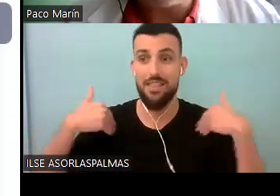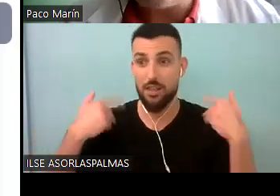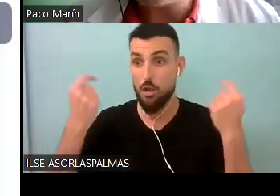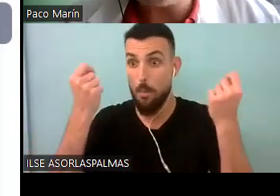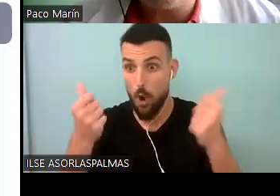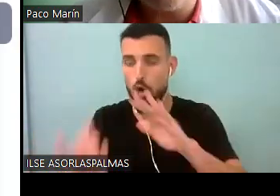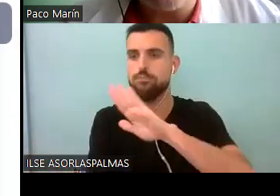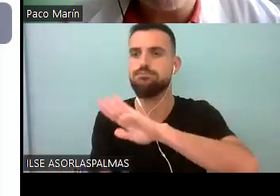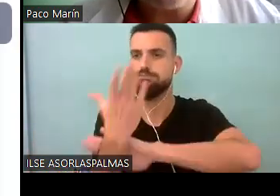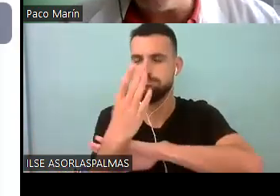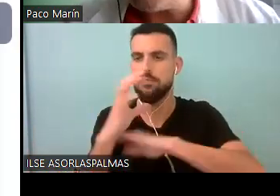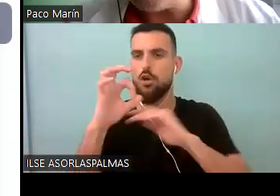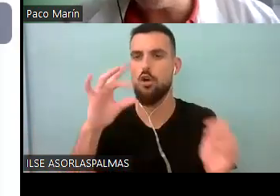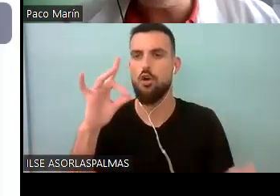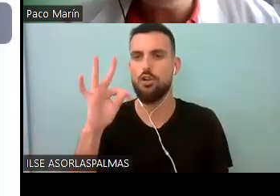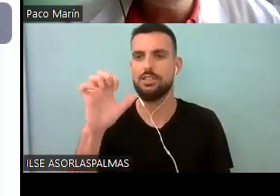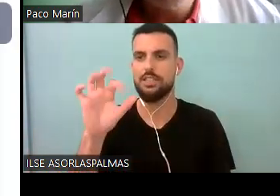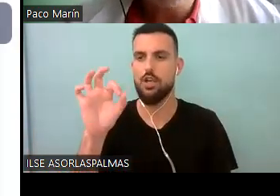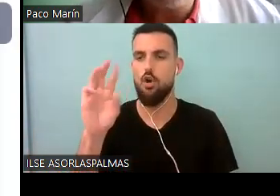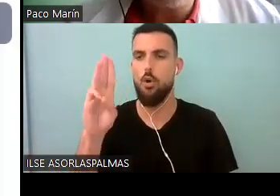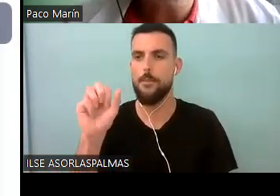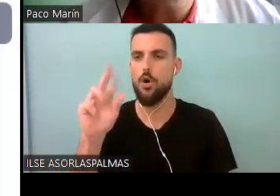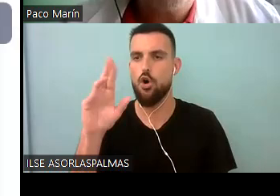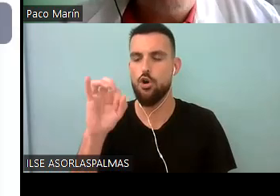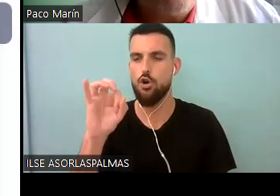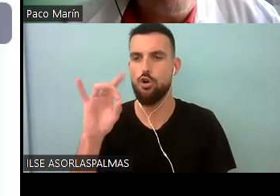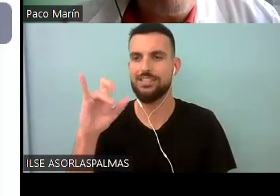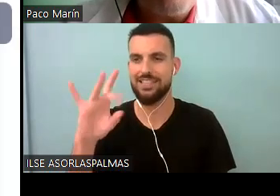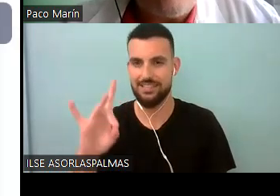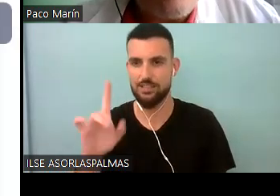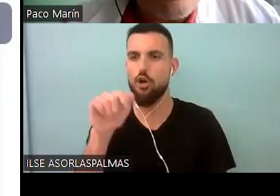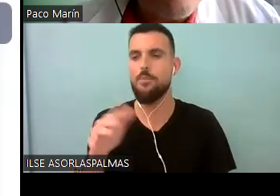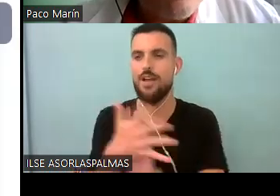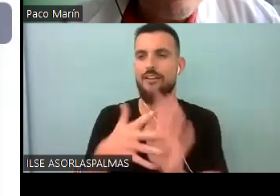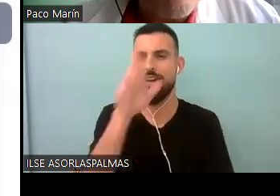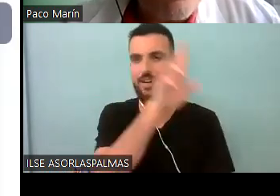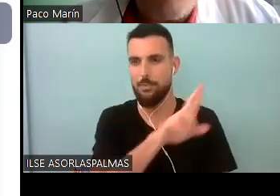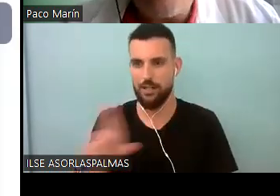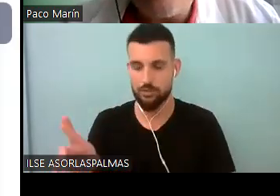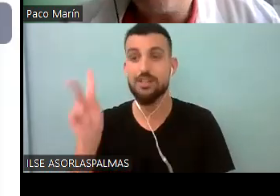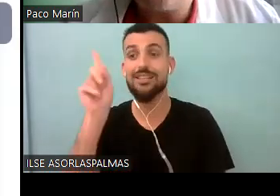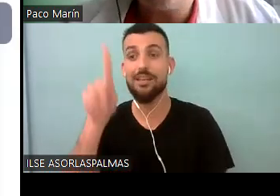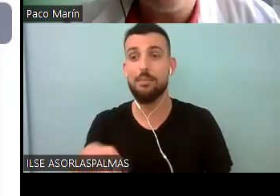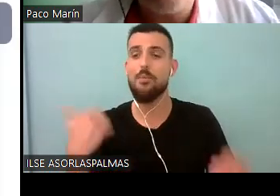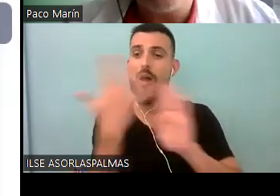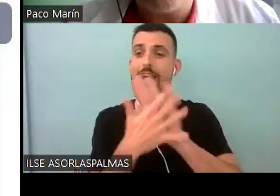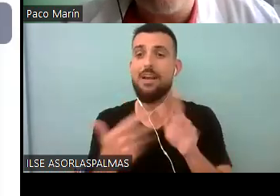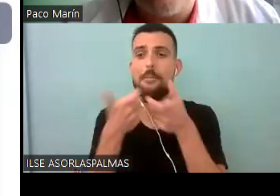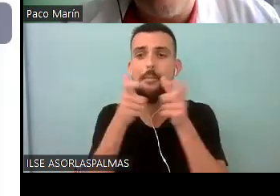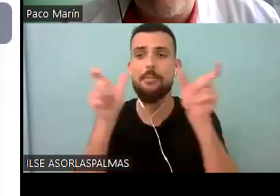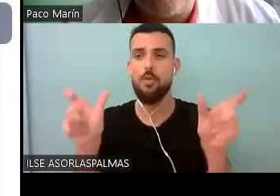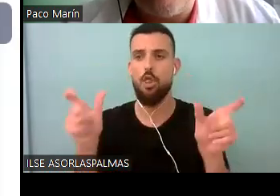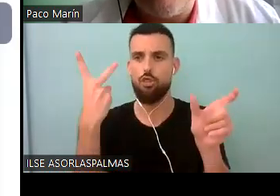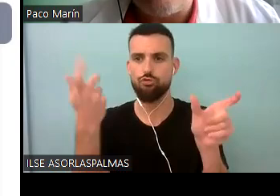osteoporosis. Hoy vamos a repasar todo este proceso. También haremos hincapié en una diferenciación. Hay dos conceptos que muchas